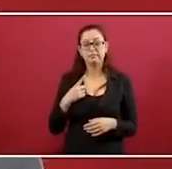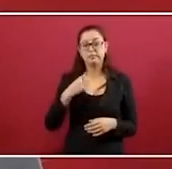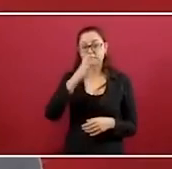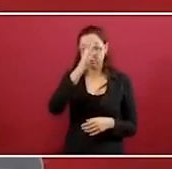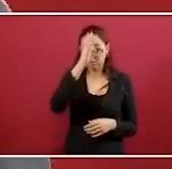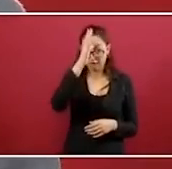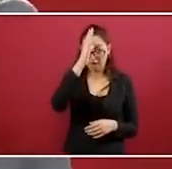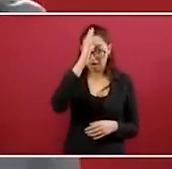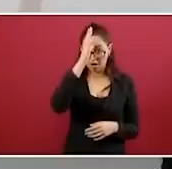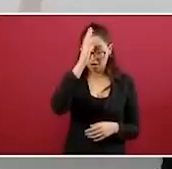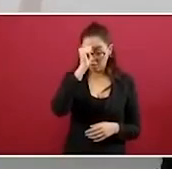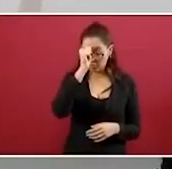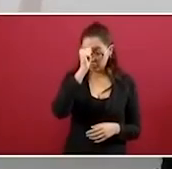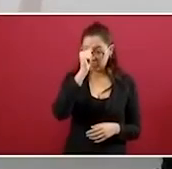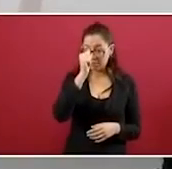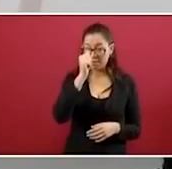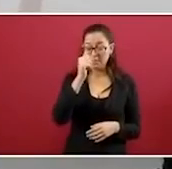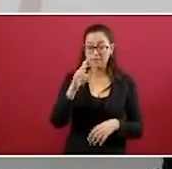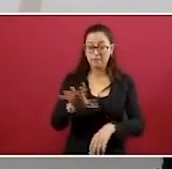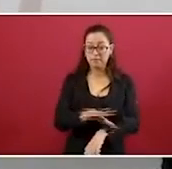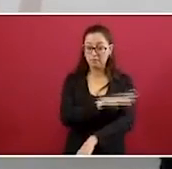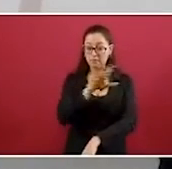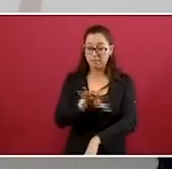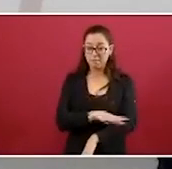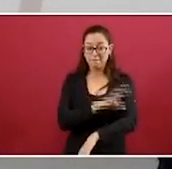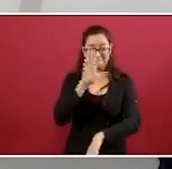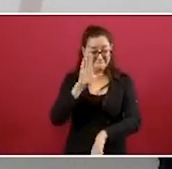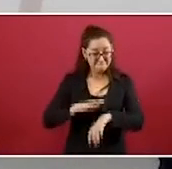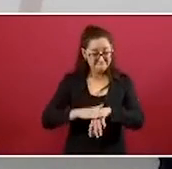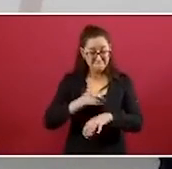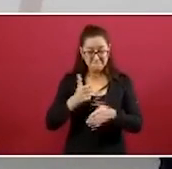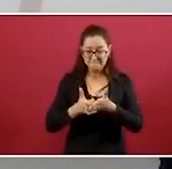los precios de la energía eléctrica.